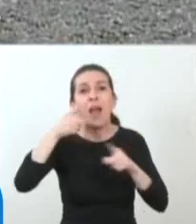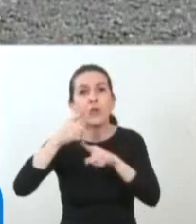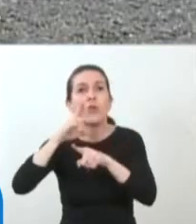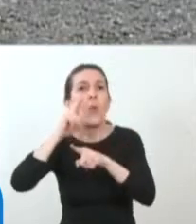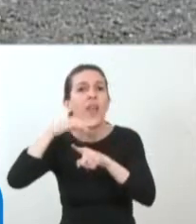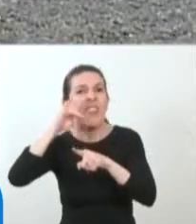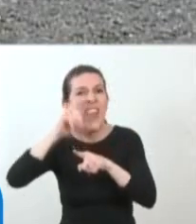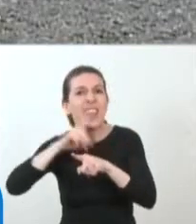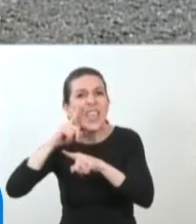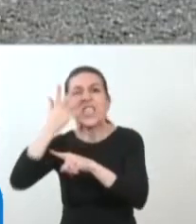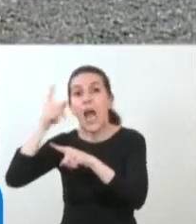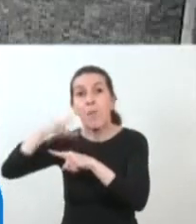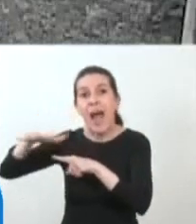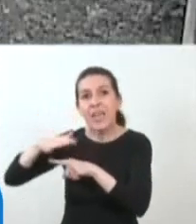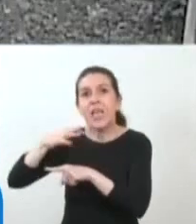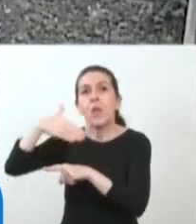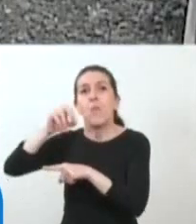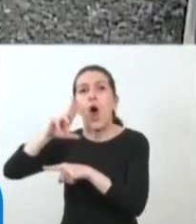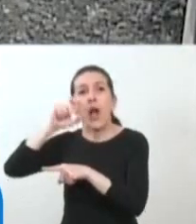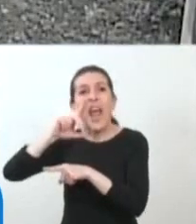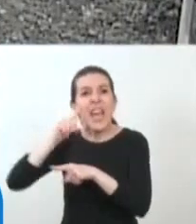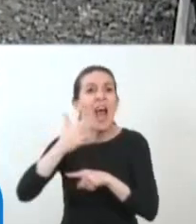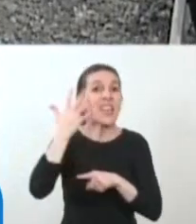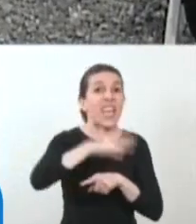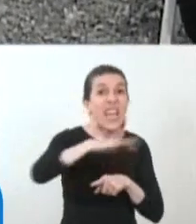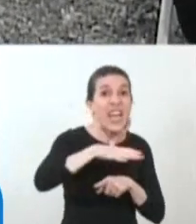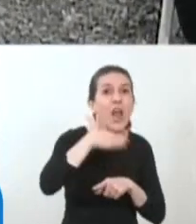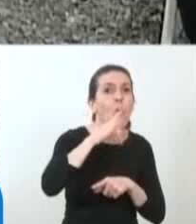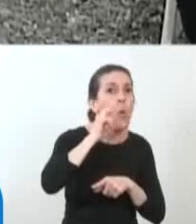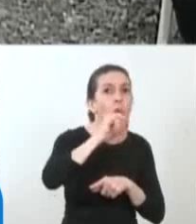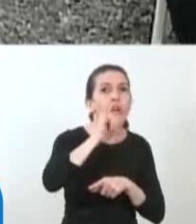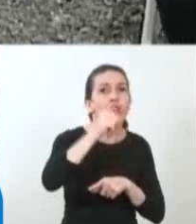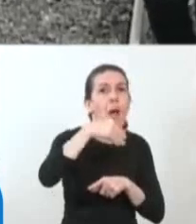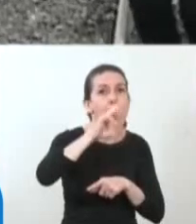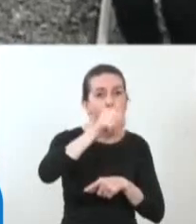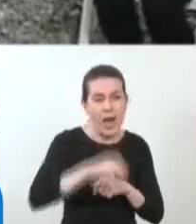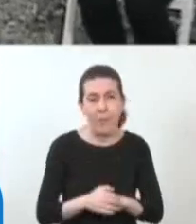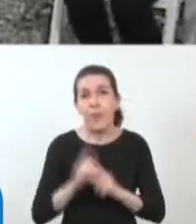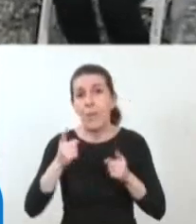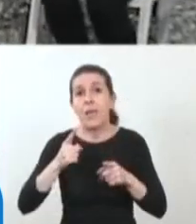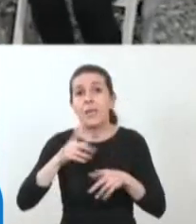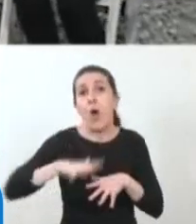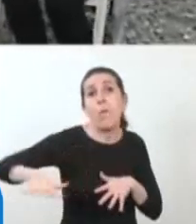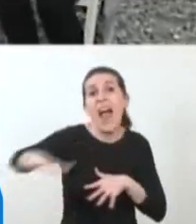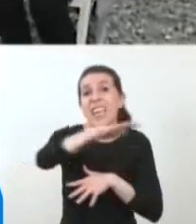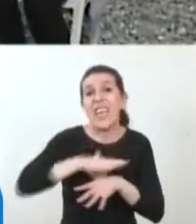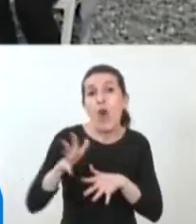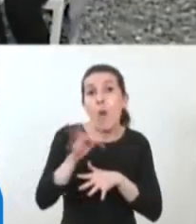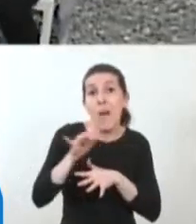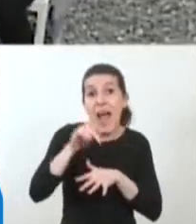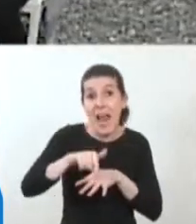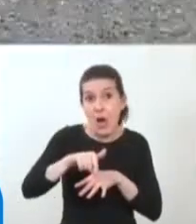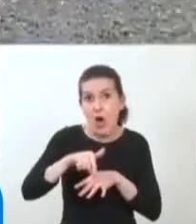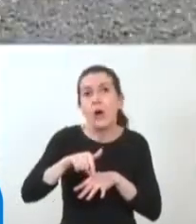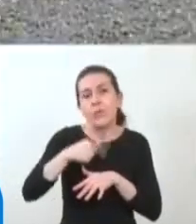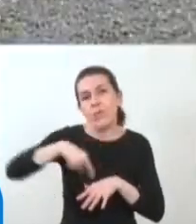grindetti de san martín fernando moreira y de tigre julio zamora en el partido de merlo saludamos